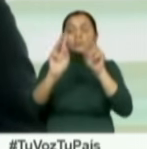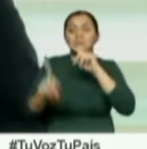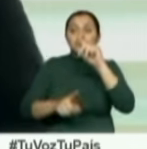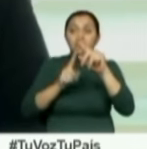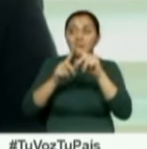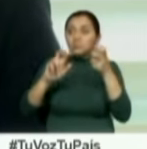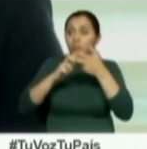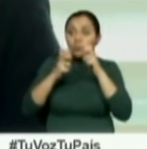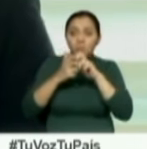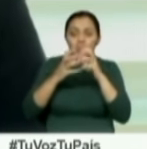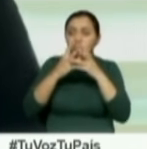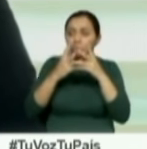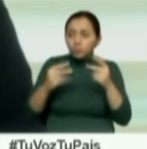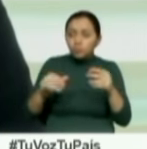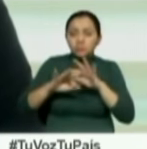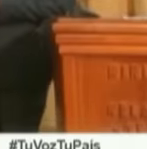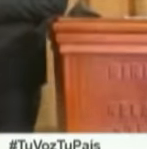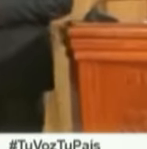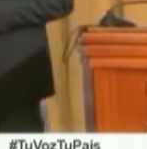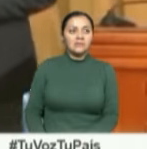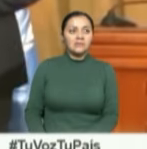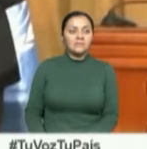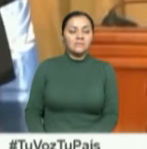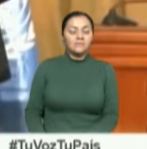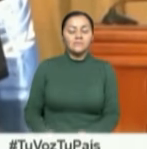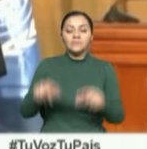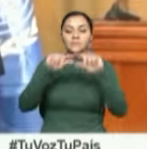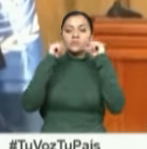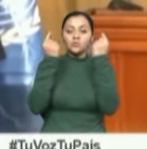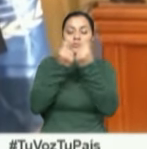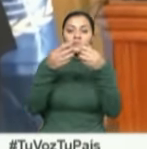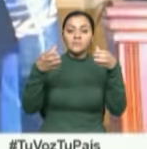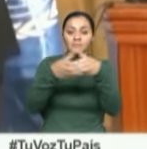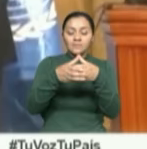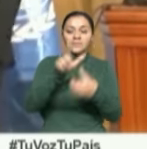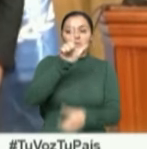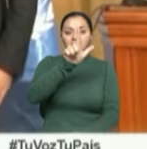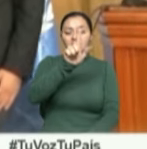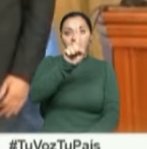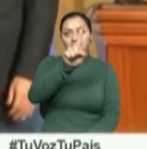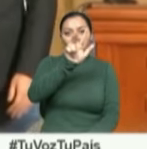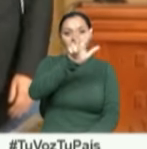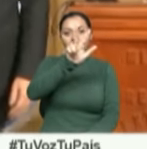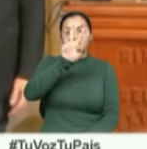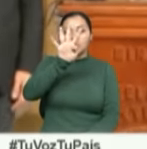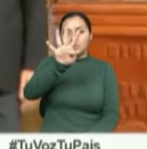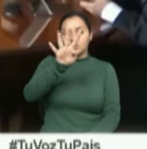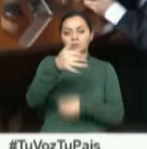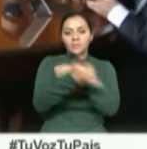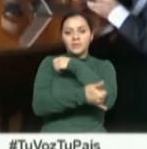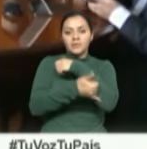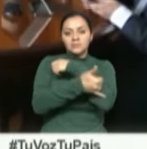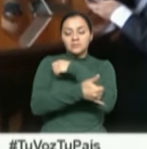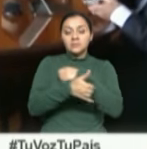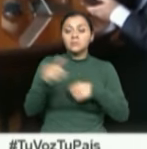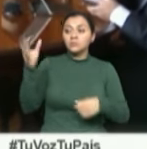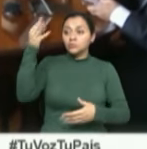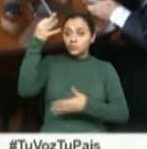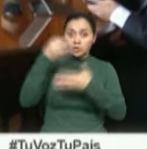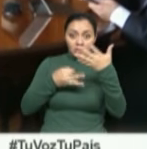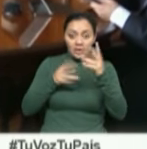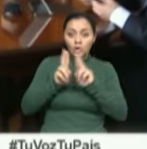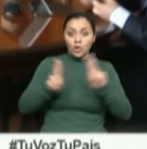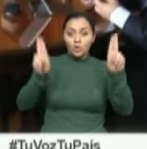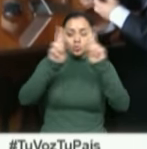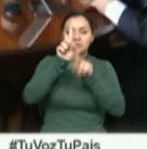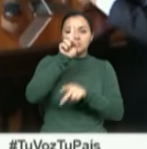de lograr el desarrollo. Este grupo está integrado por 134 de 193 países, lo que